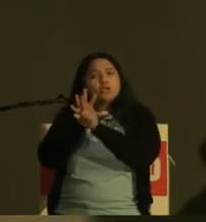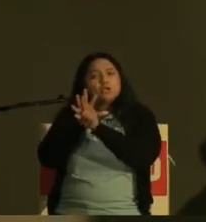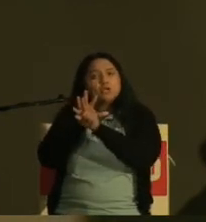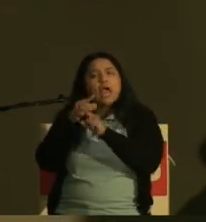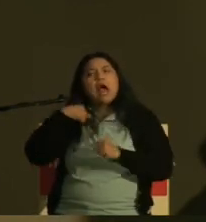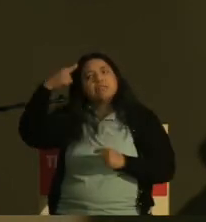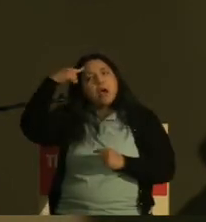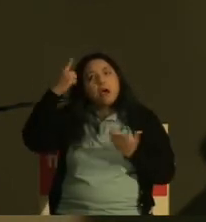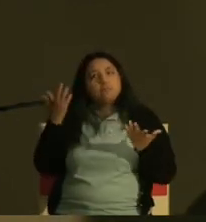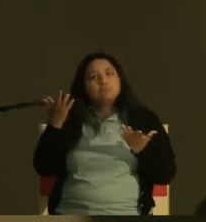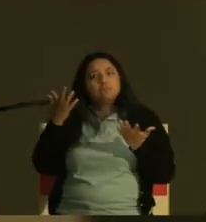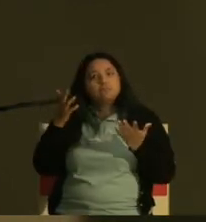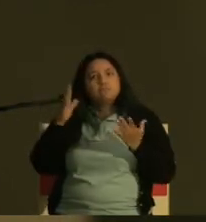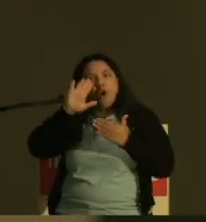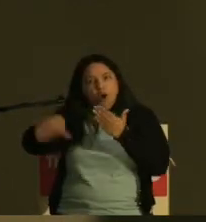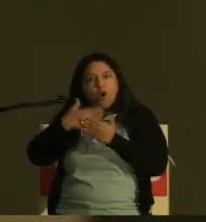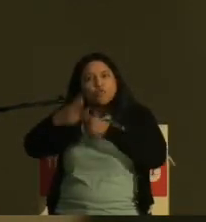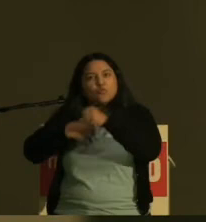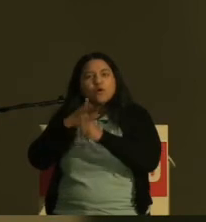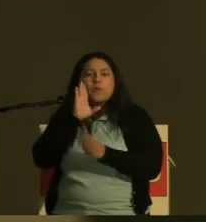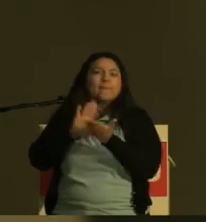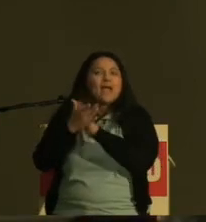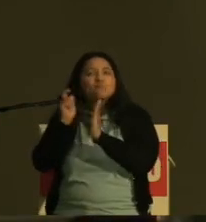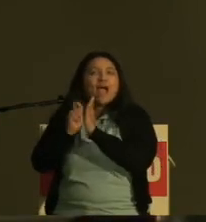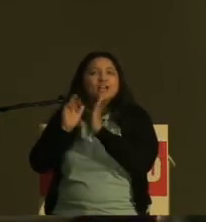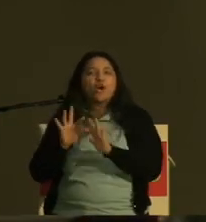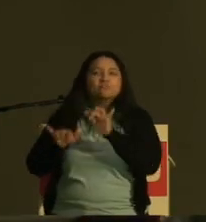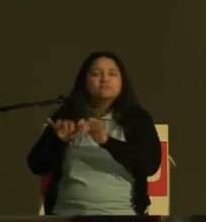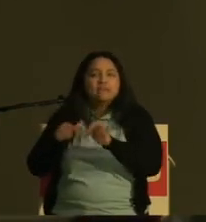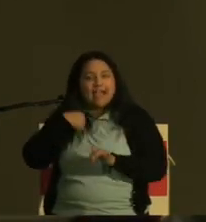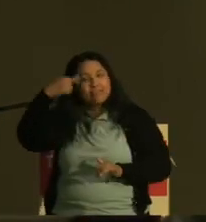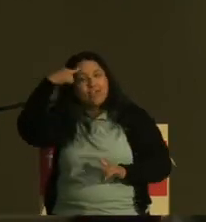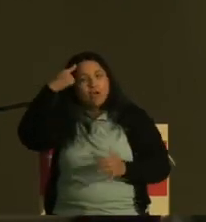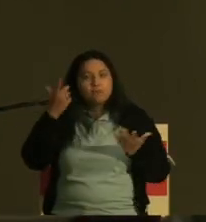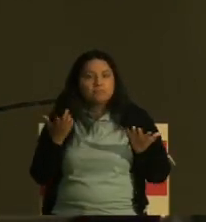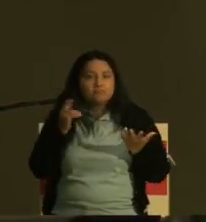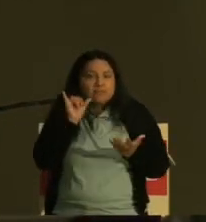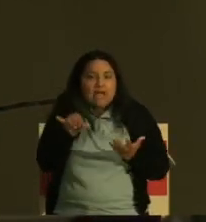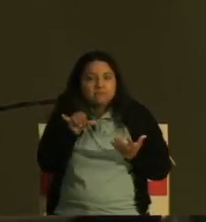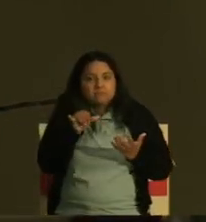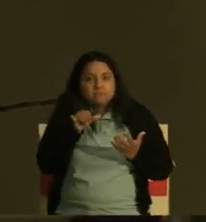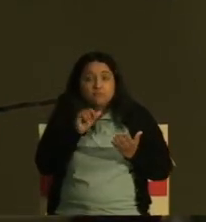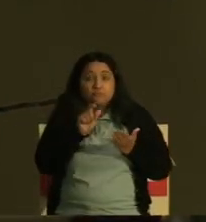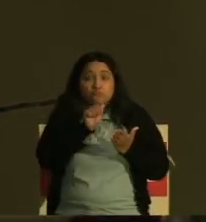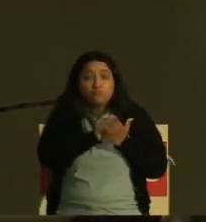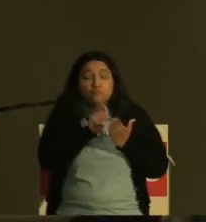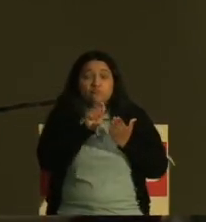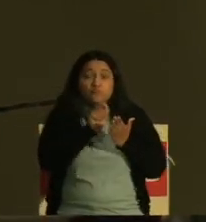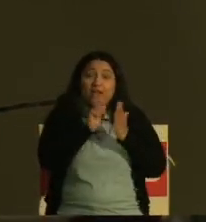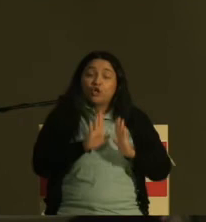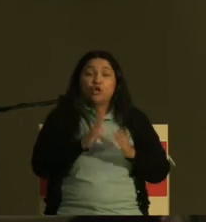escritor. Porque yo pensé que la diferencia entre un escritor y otro era la pelea que se tenía contra la máquina de escribir, ¿no? De